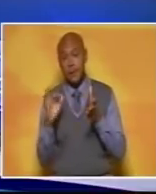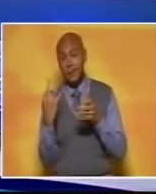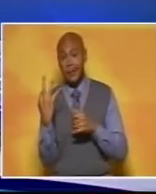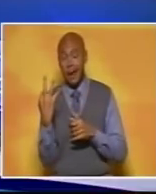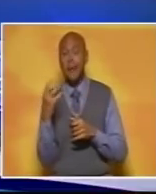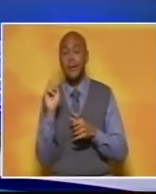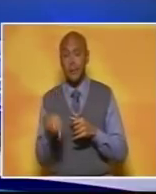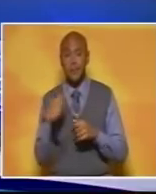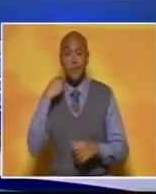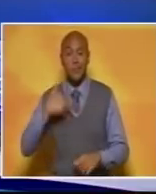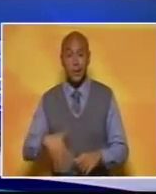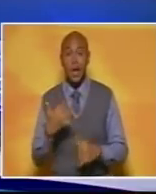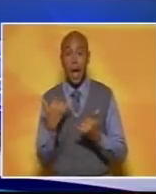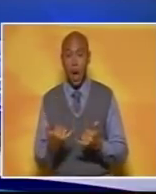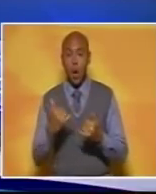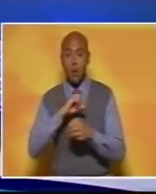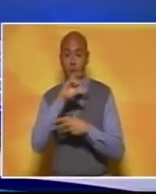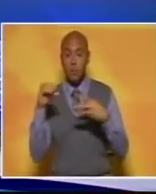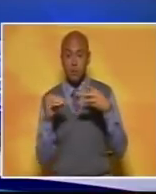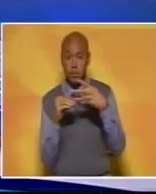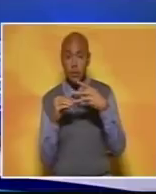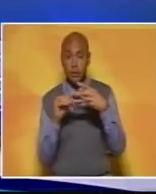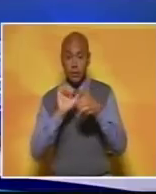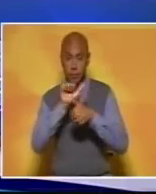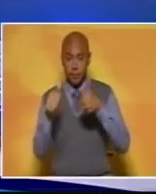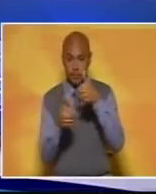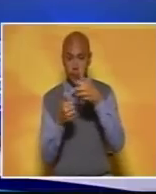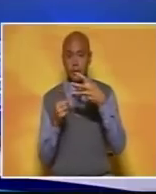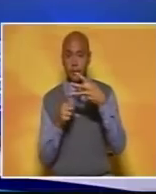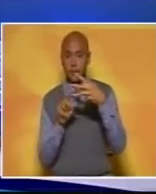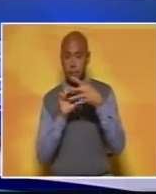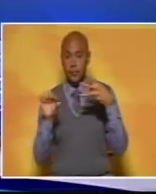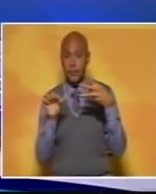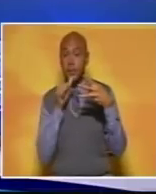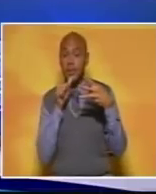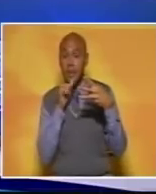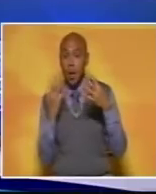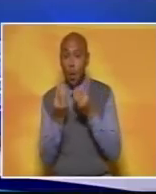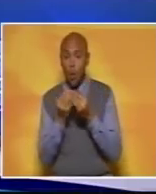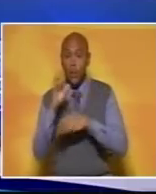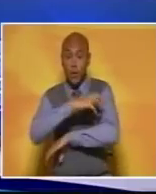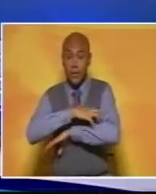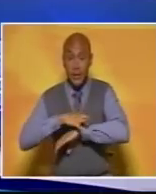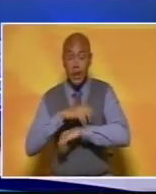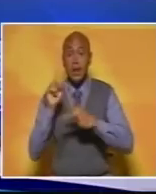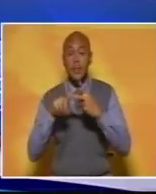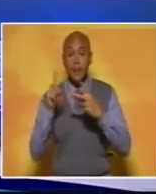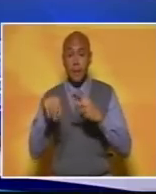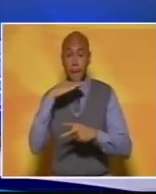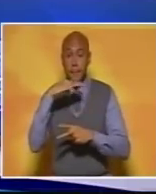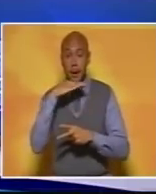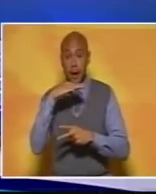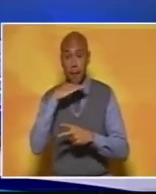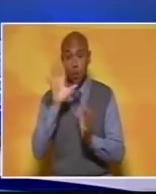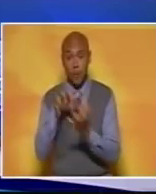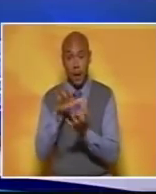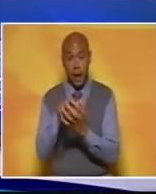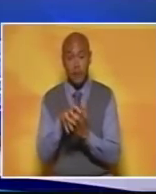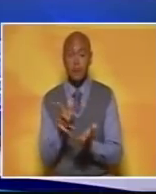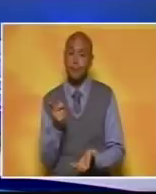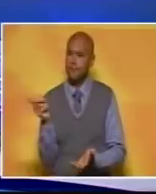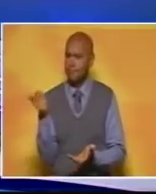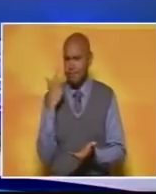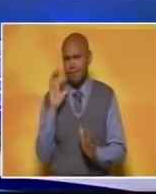perdidos y se posiciona en el tercer puesto de la tabla de clasificación junto a Tigres de Aragua y Bravos de Margarita. Bueno, esto